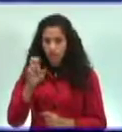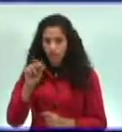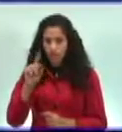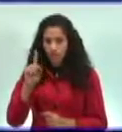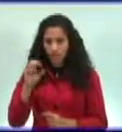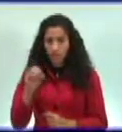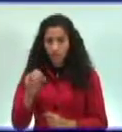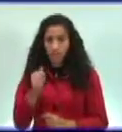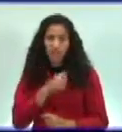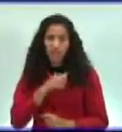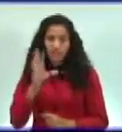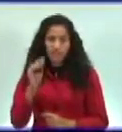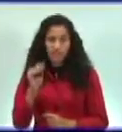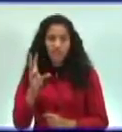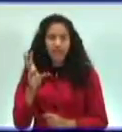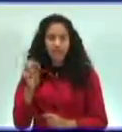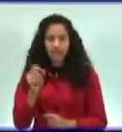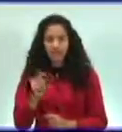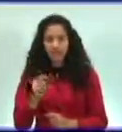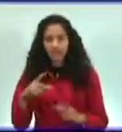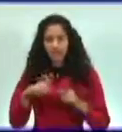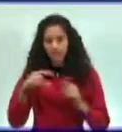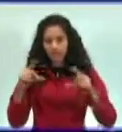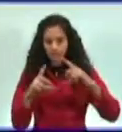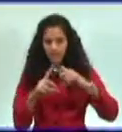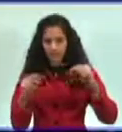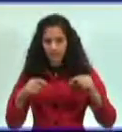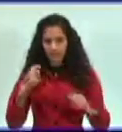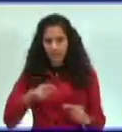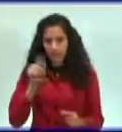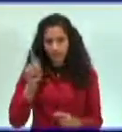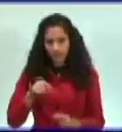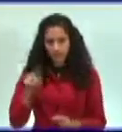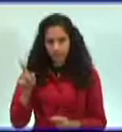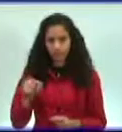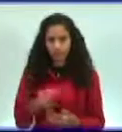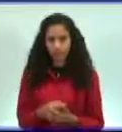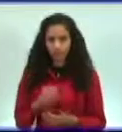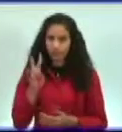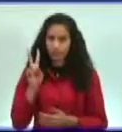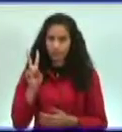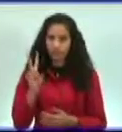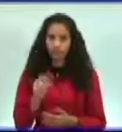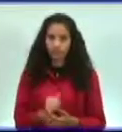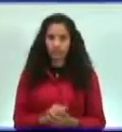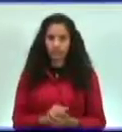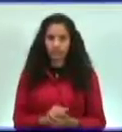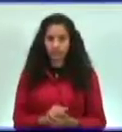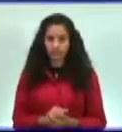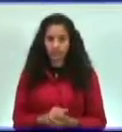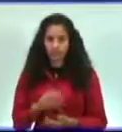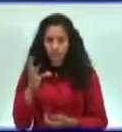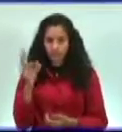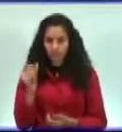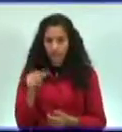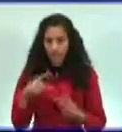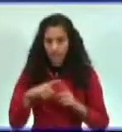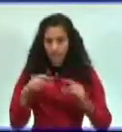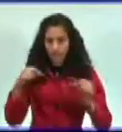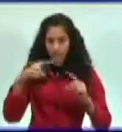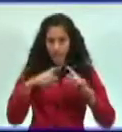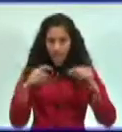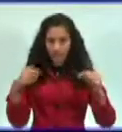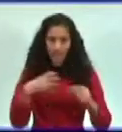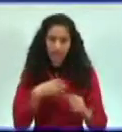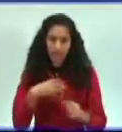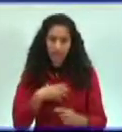cantidad de estrellas que debemos tachar. 2. ¿Cuántas estrellas me